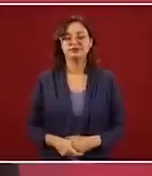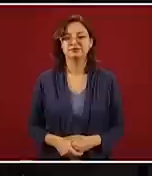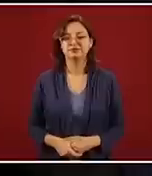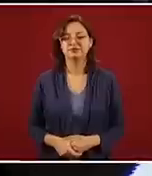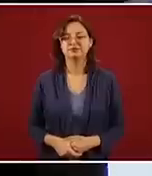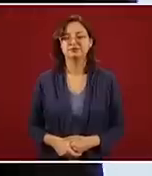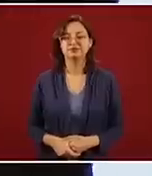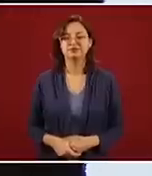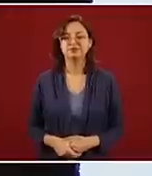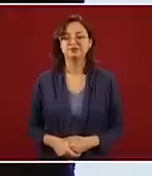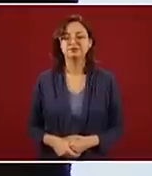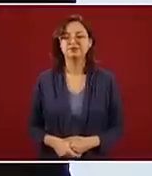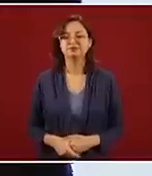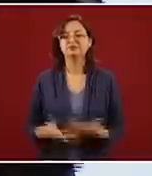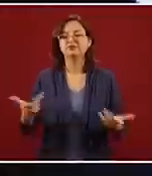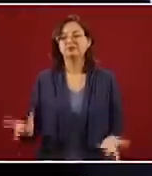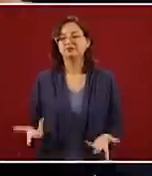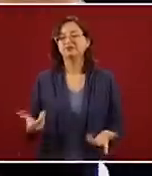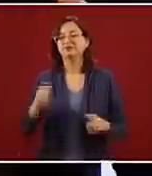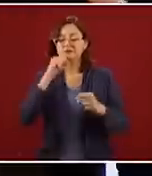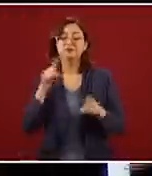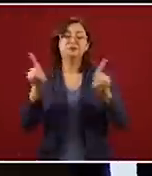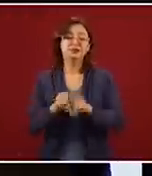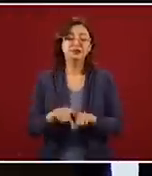Si son centros comerciales, podrían,